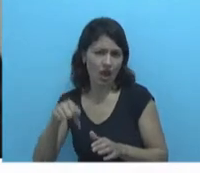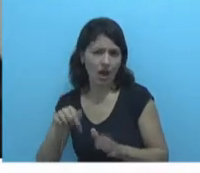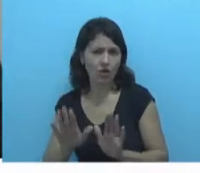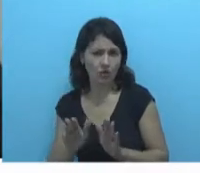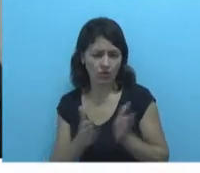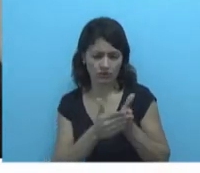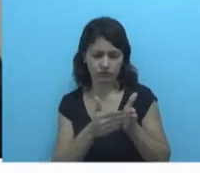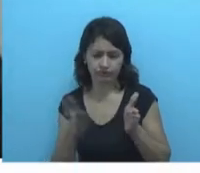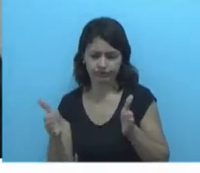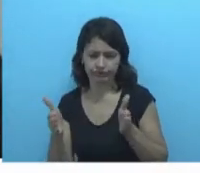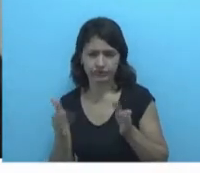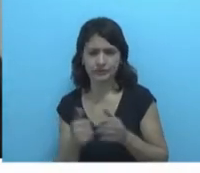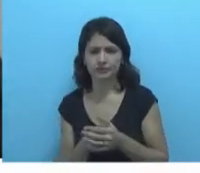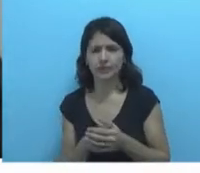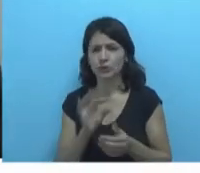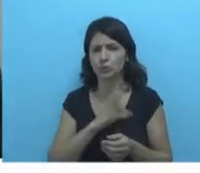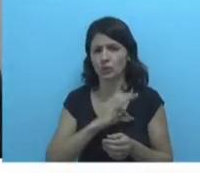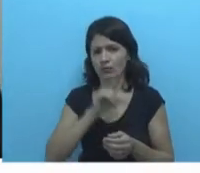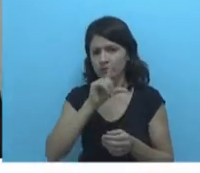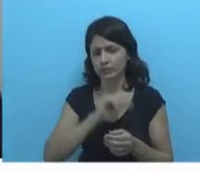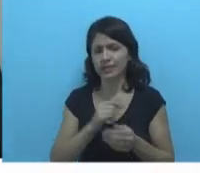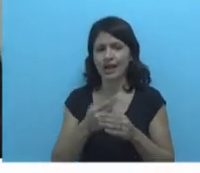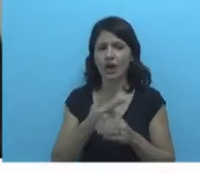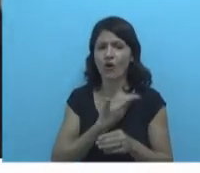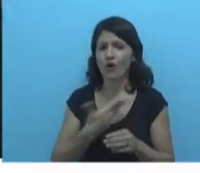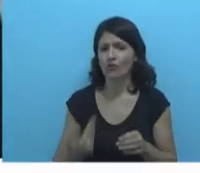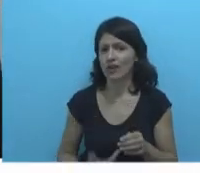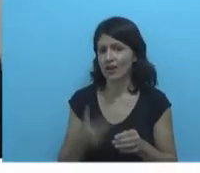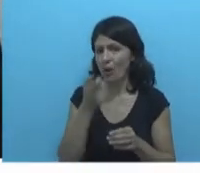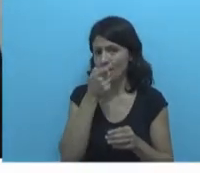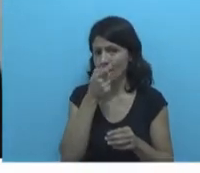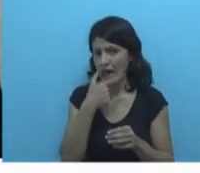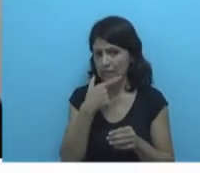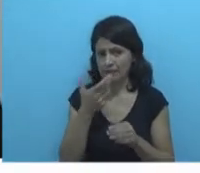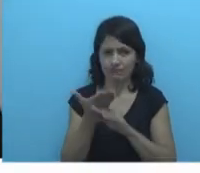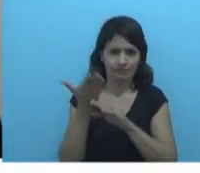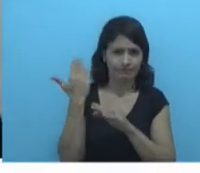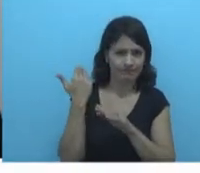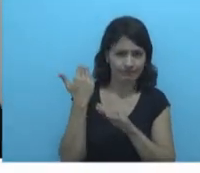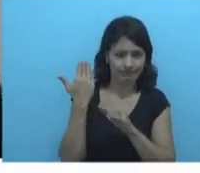pasó durante la gestión de Macri,